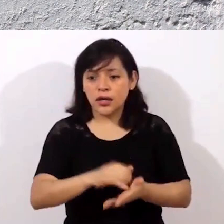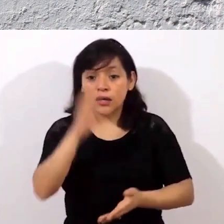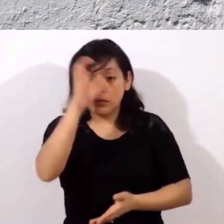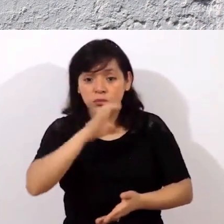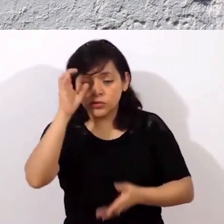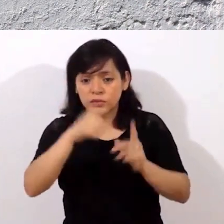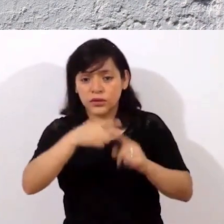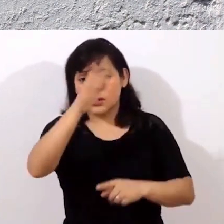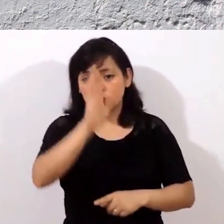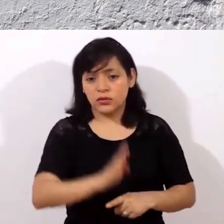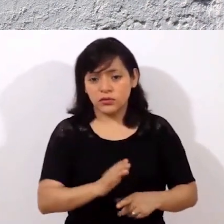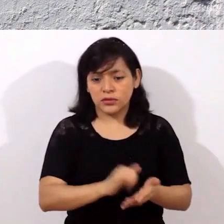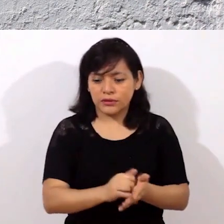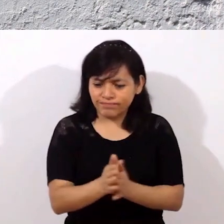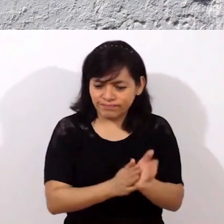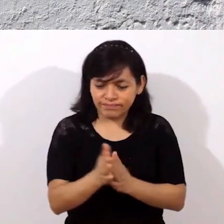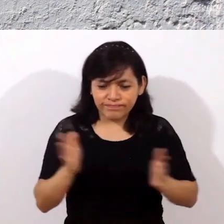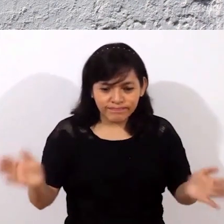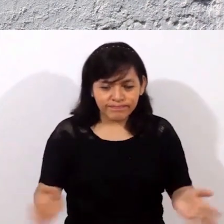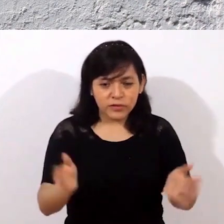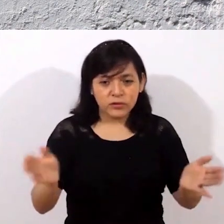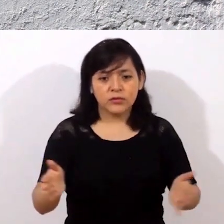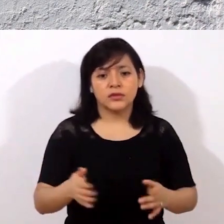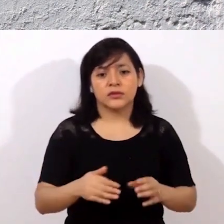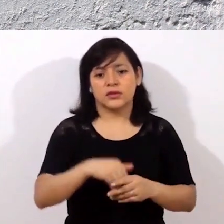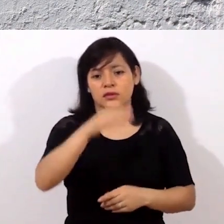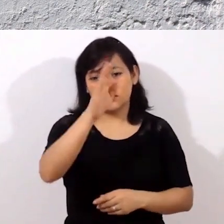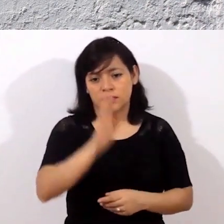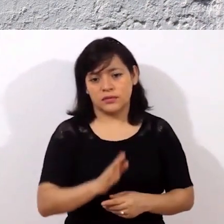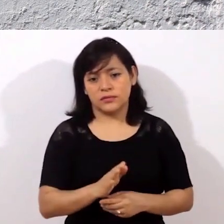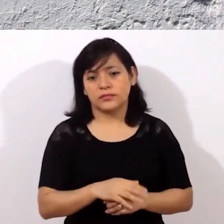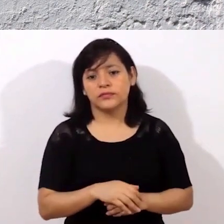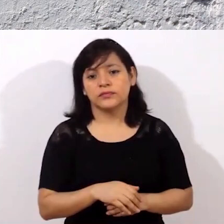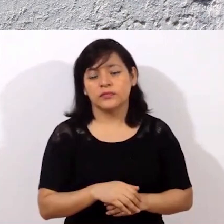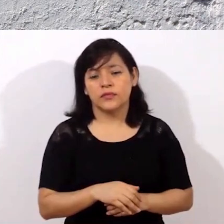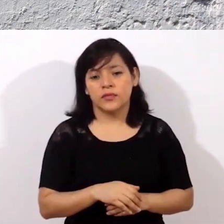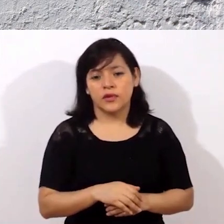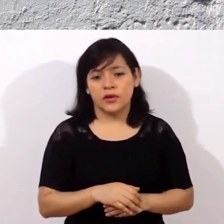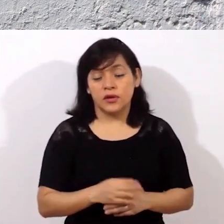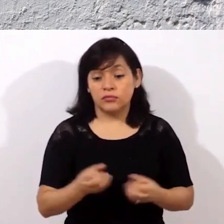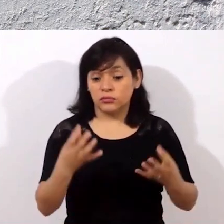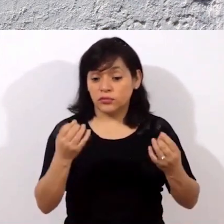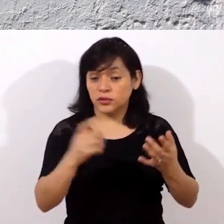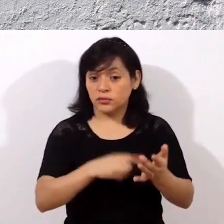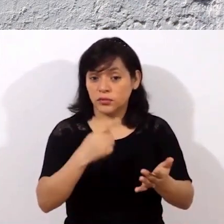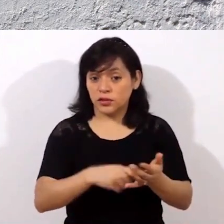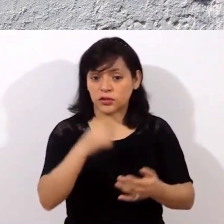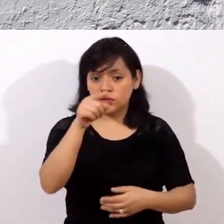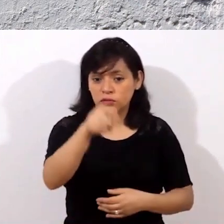Señor. ¿Cuántas veces tú y yo tal vez hemos ofrecido tantas cosas a